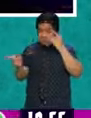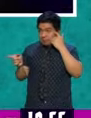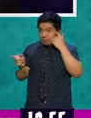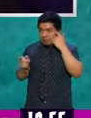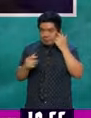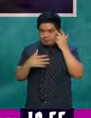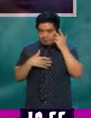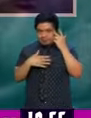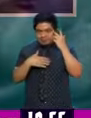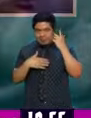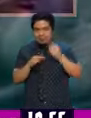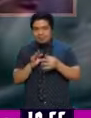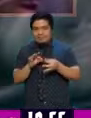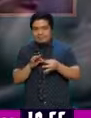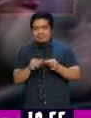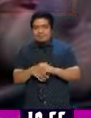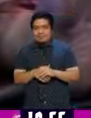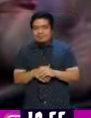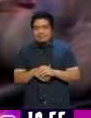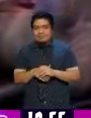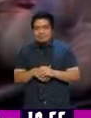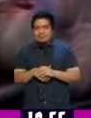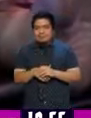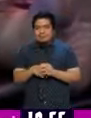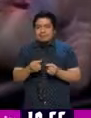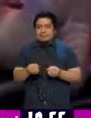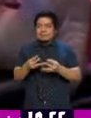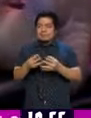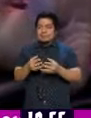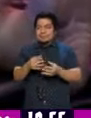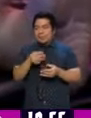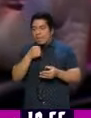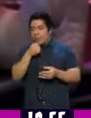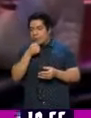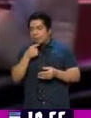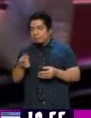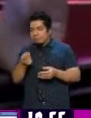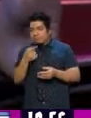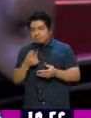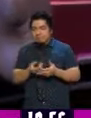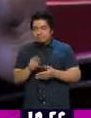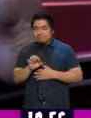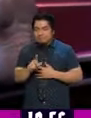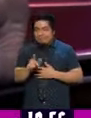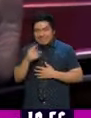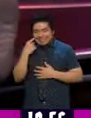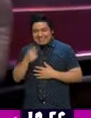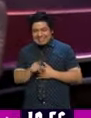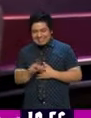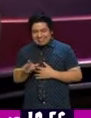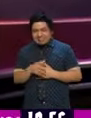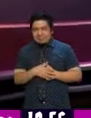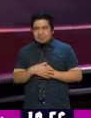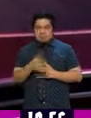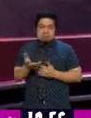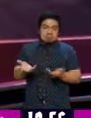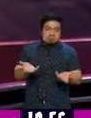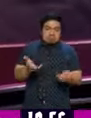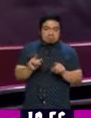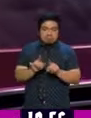Déjame a mí, dice yo. Sé. Sí. Es que él sabe de costos. Es que iba a hablar sin micrófono, fue lo que noté, por eso lo agarré yo. No,